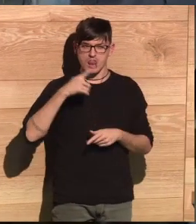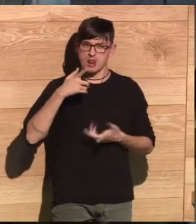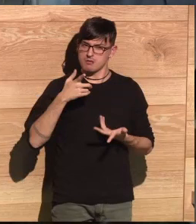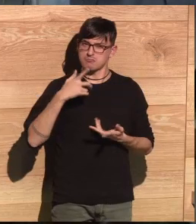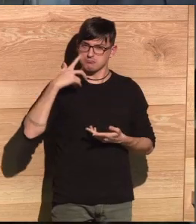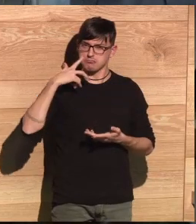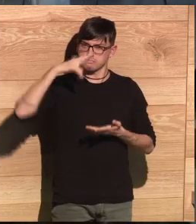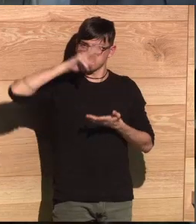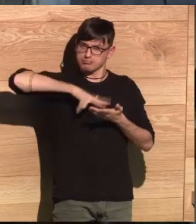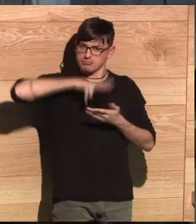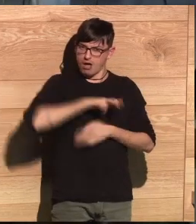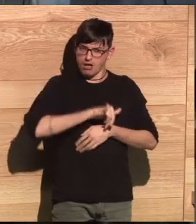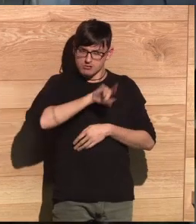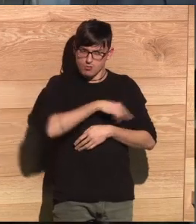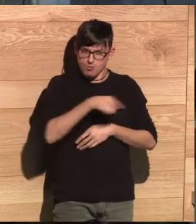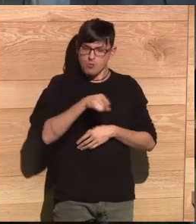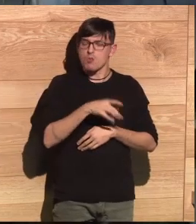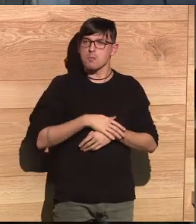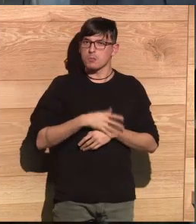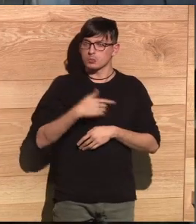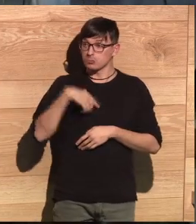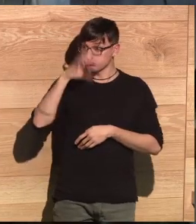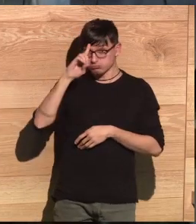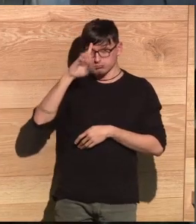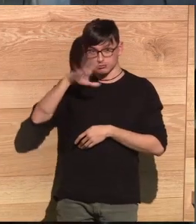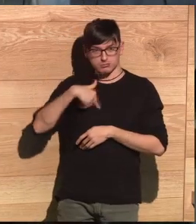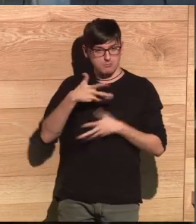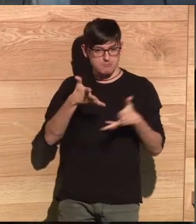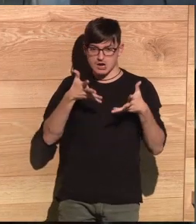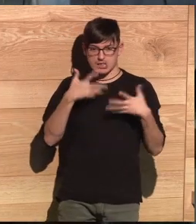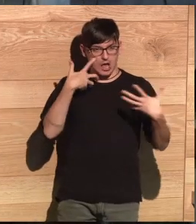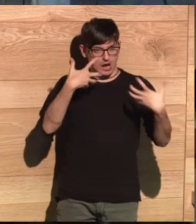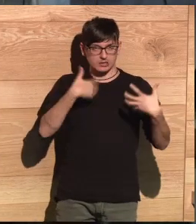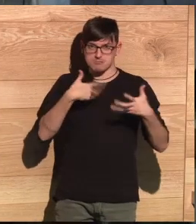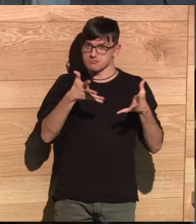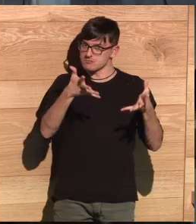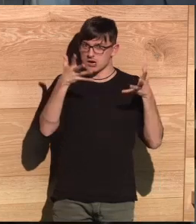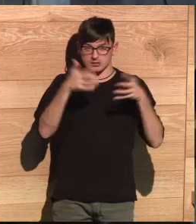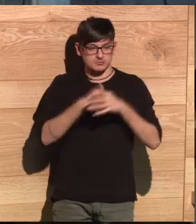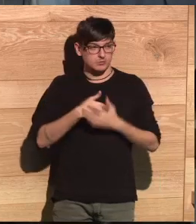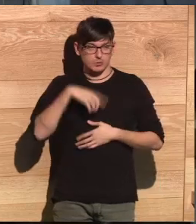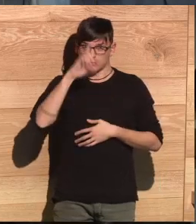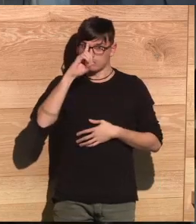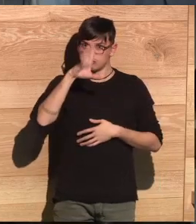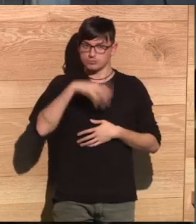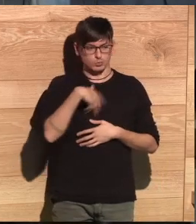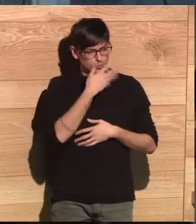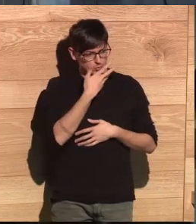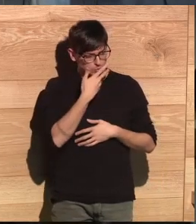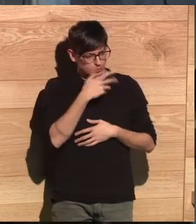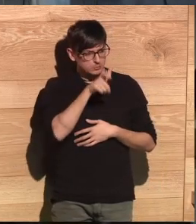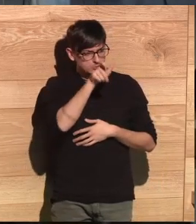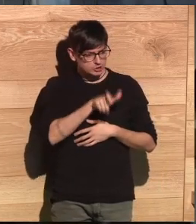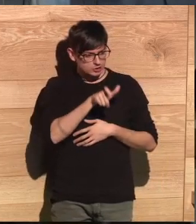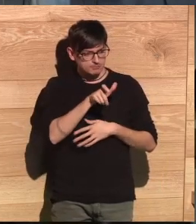Braganza? Pues a mí me sorprendió. A mí me encanta el arte y me sorprendió conocer que la